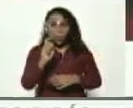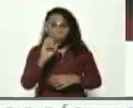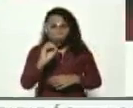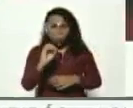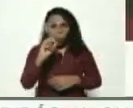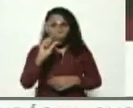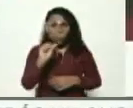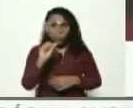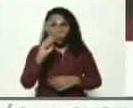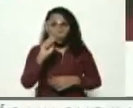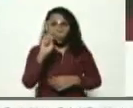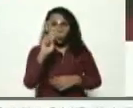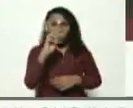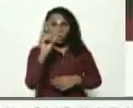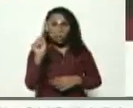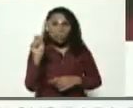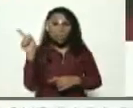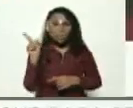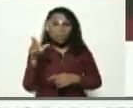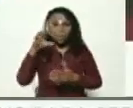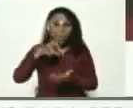bienestar